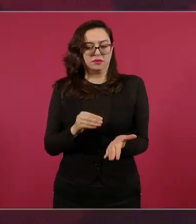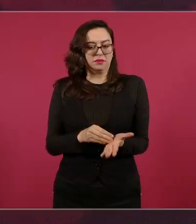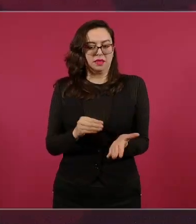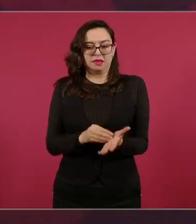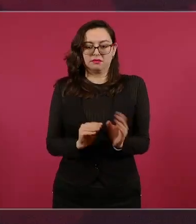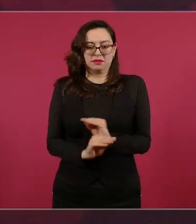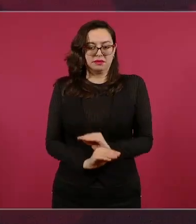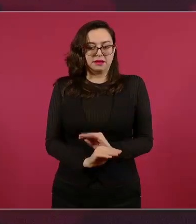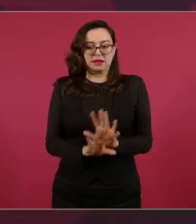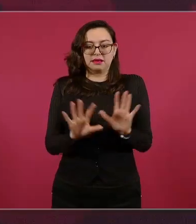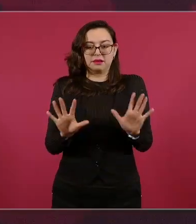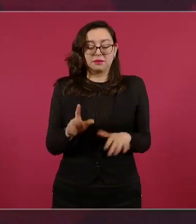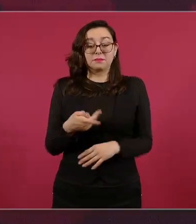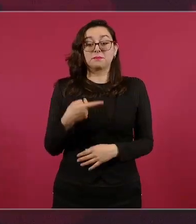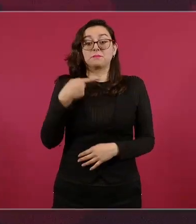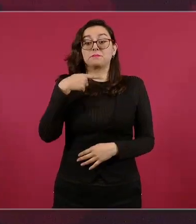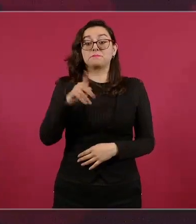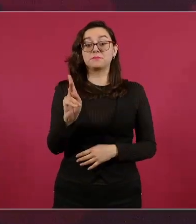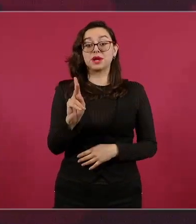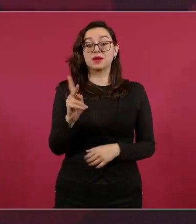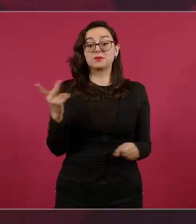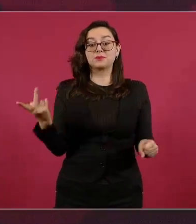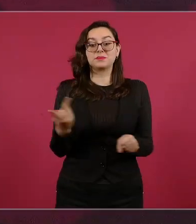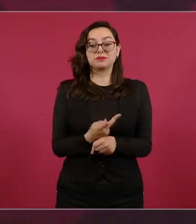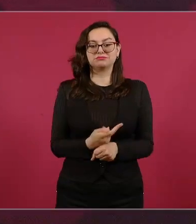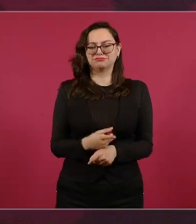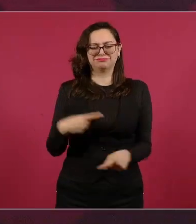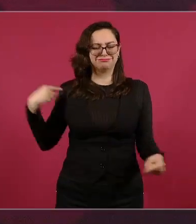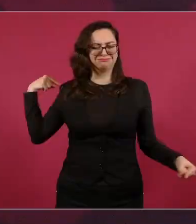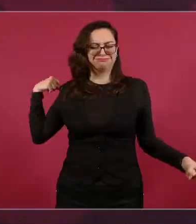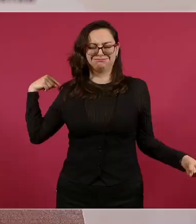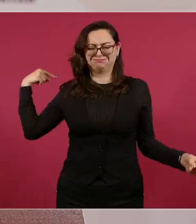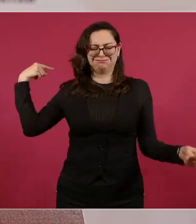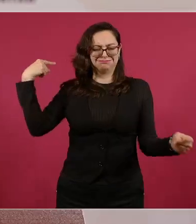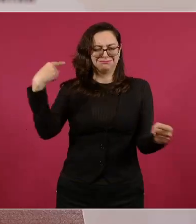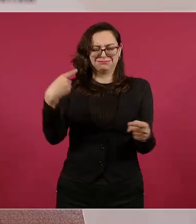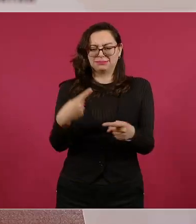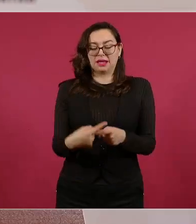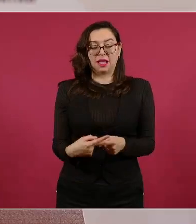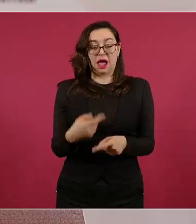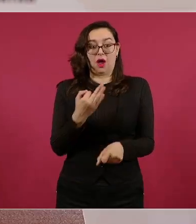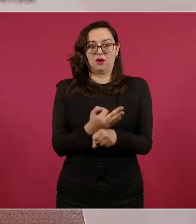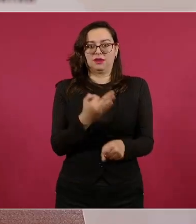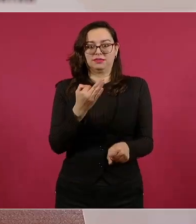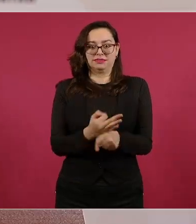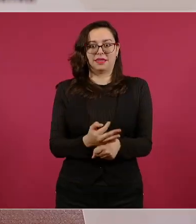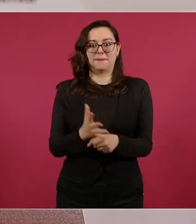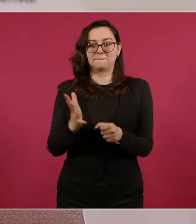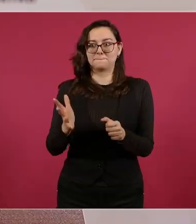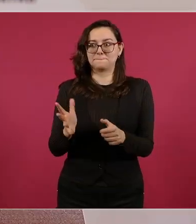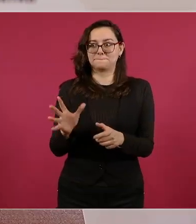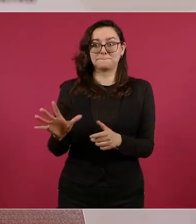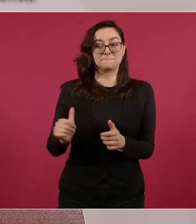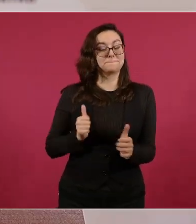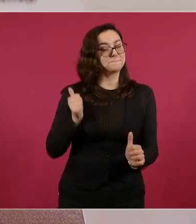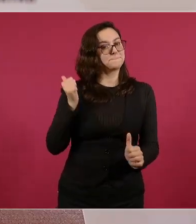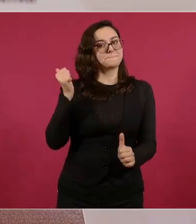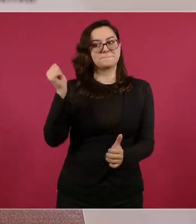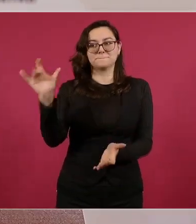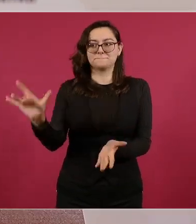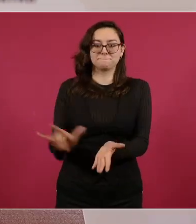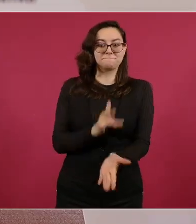todo ahora lo magnifican hacen muy grande